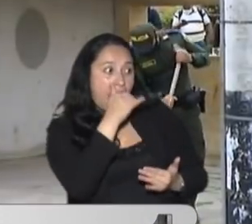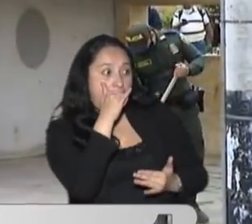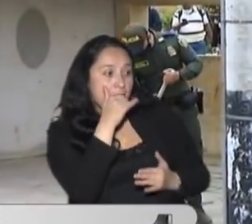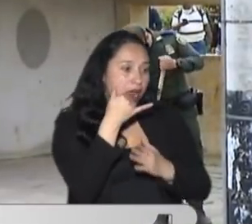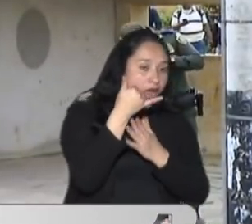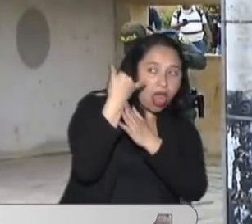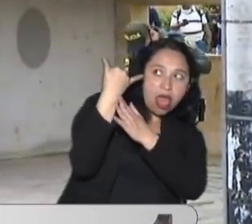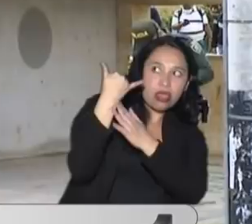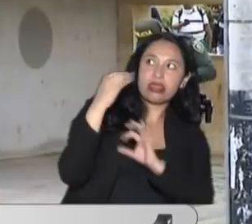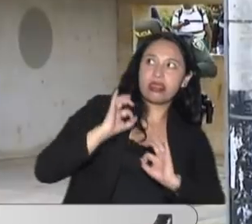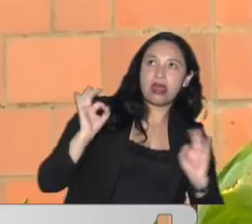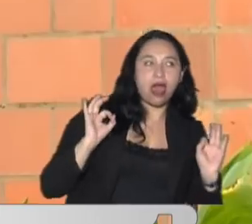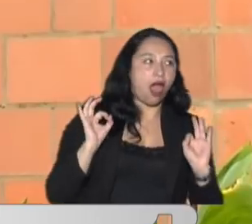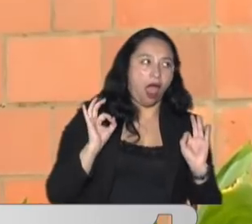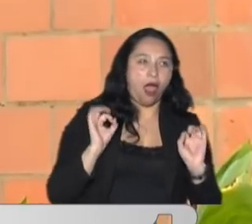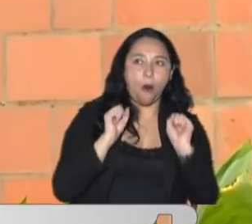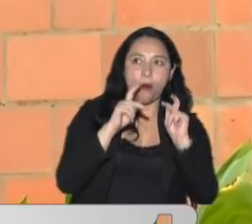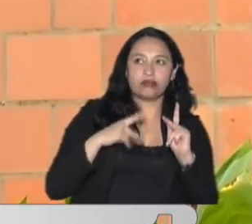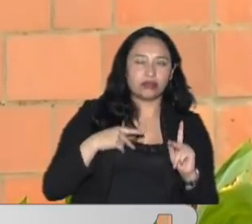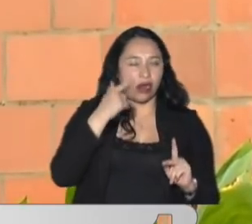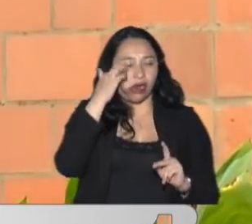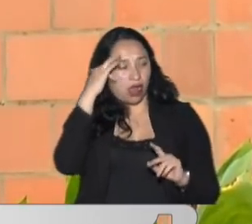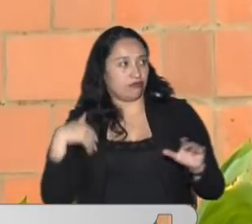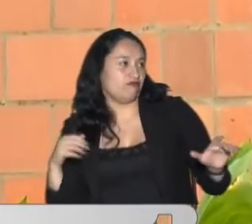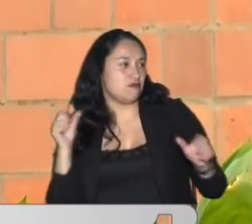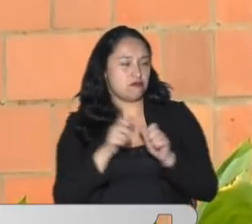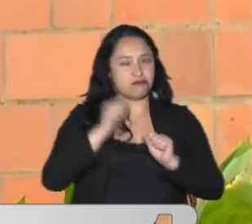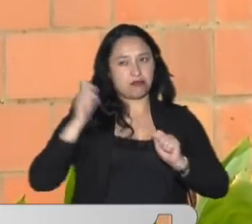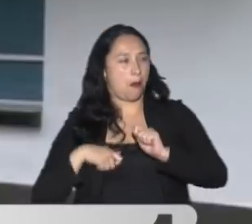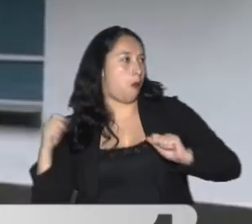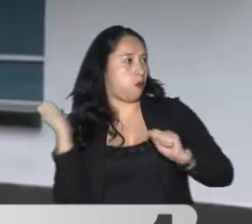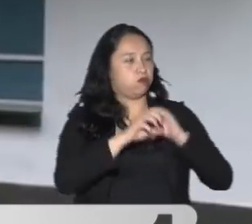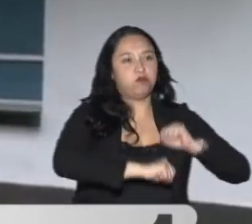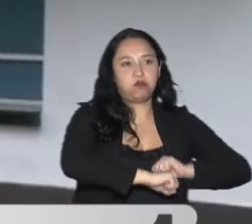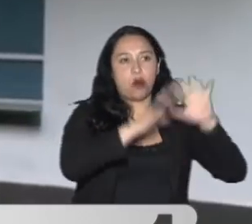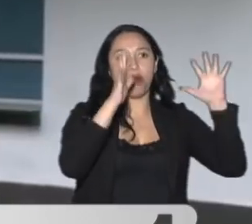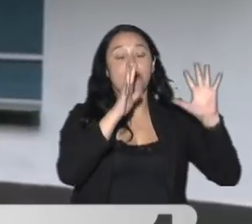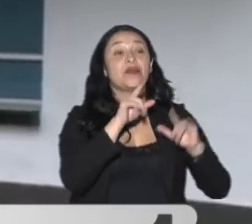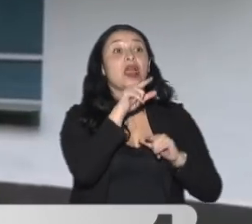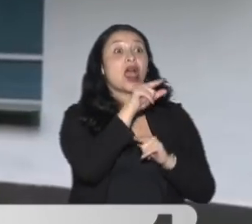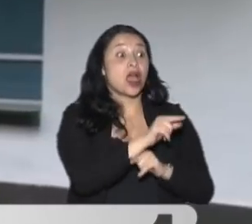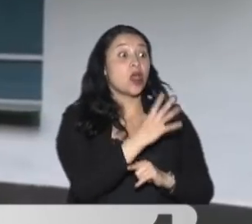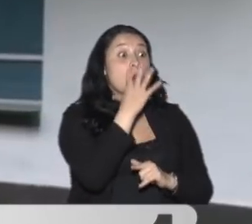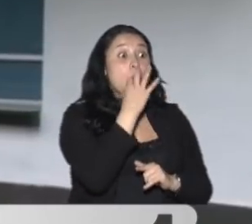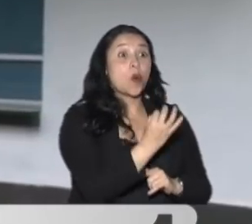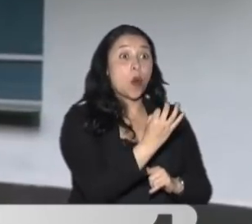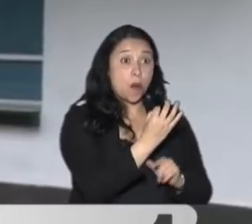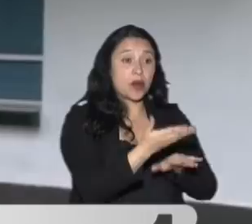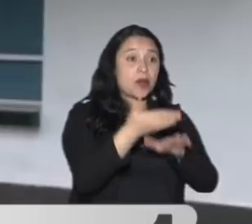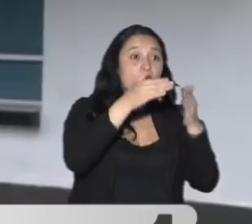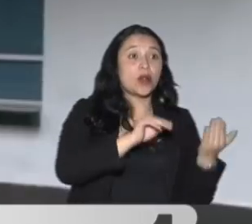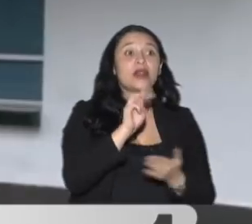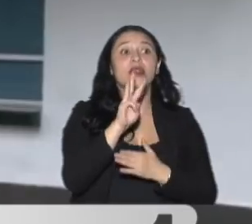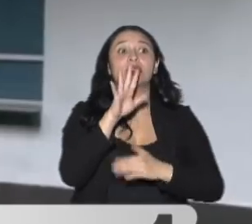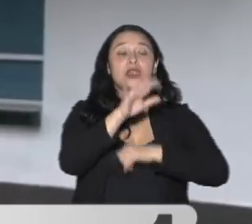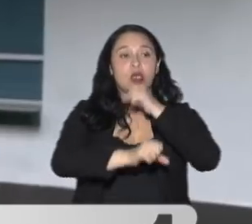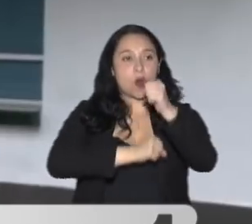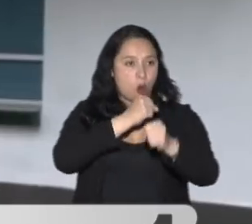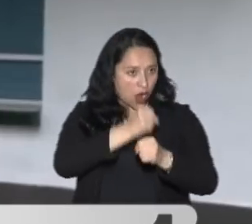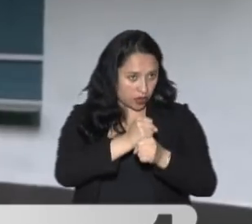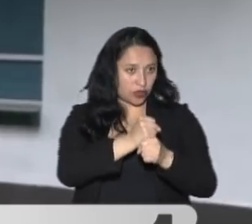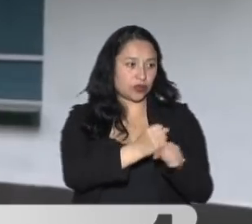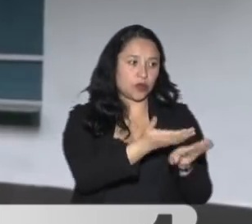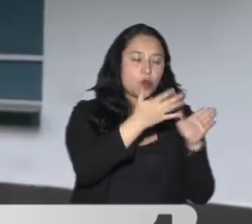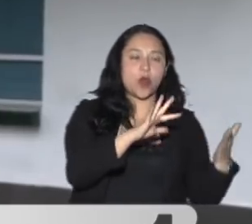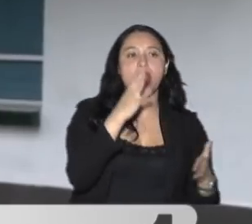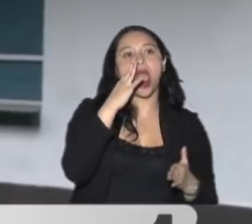del sector para perpetrar el atentado. En este hecho terrorista pierde la vida un hombre inocente de 35 años de edad